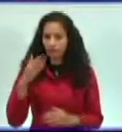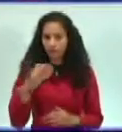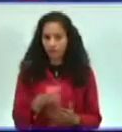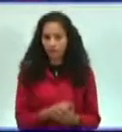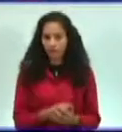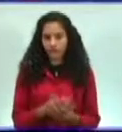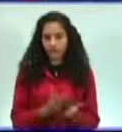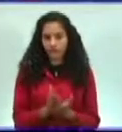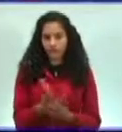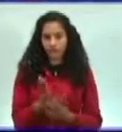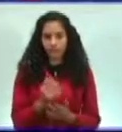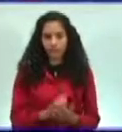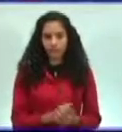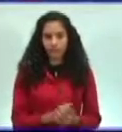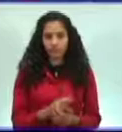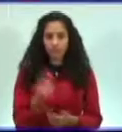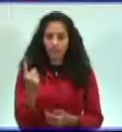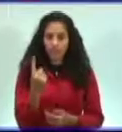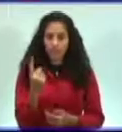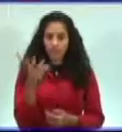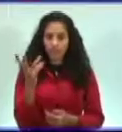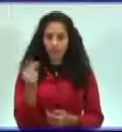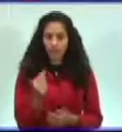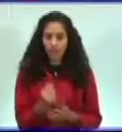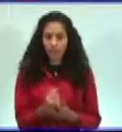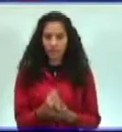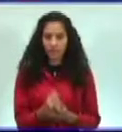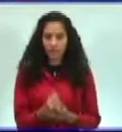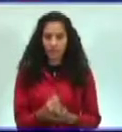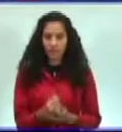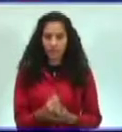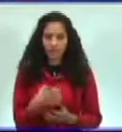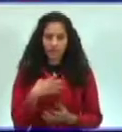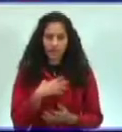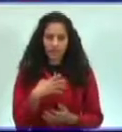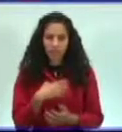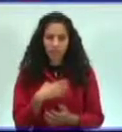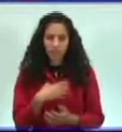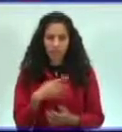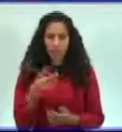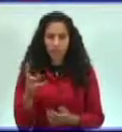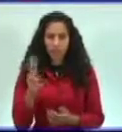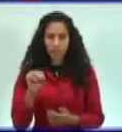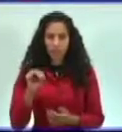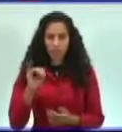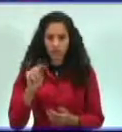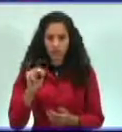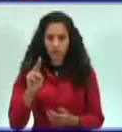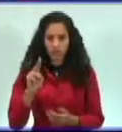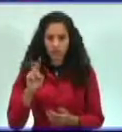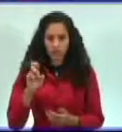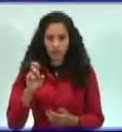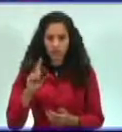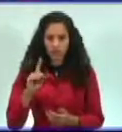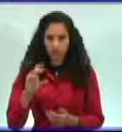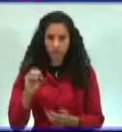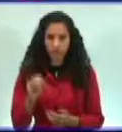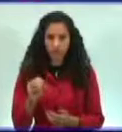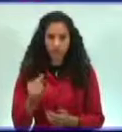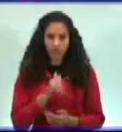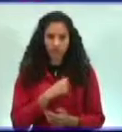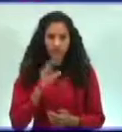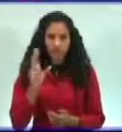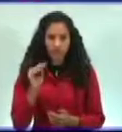y seguimos. El primer número, que es el minuendo, representa la cantidad